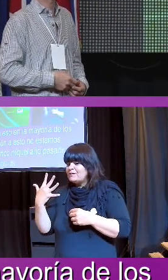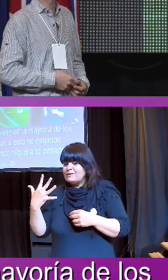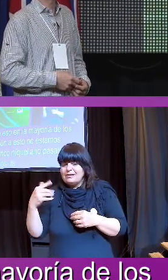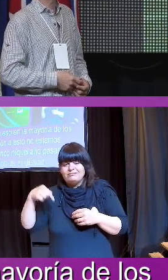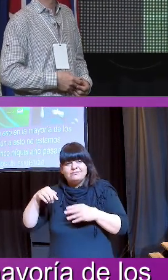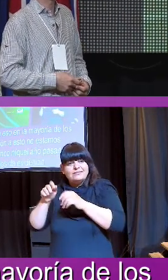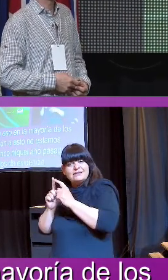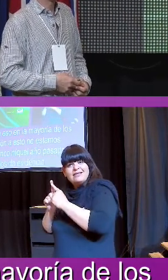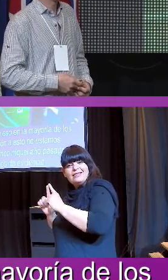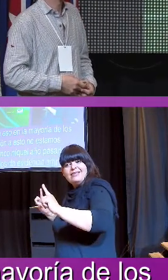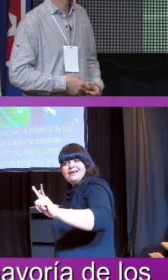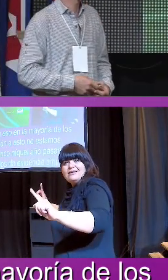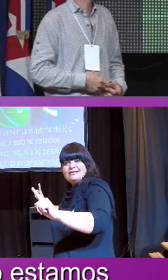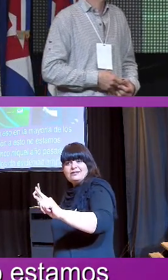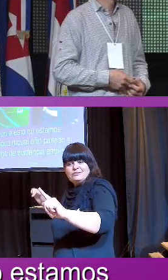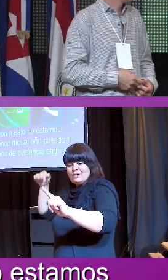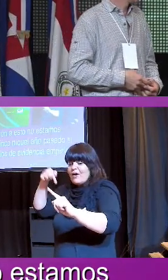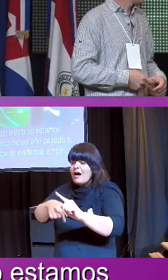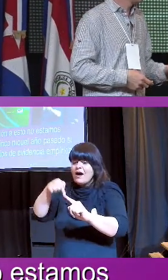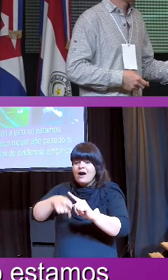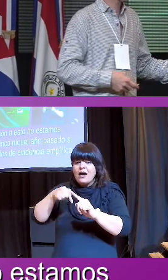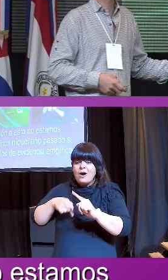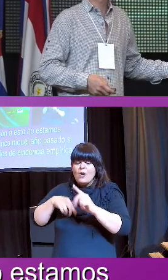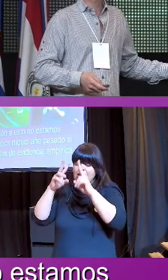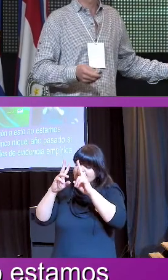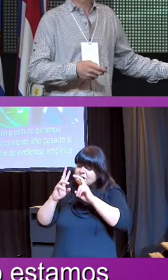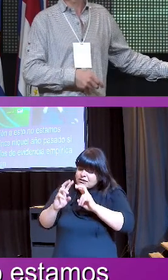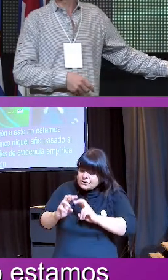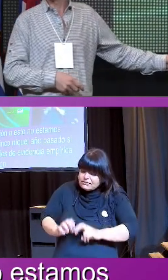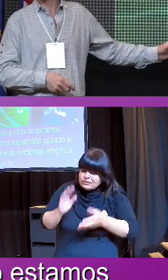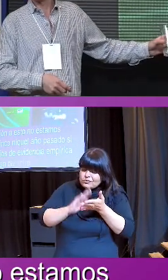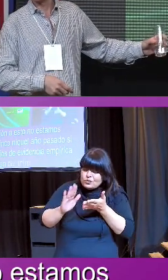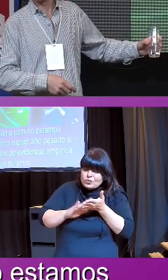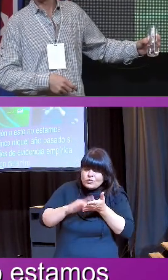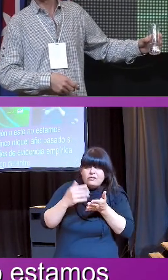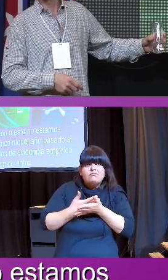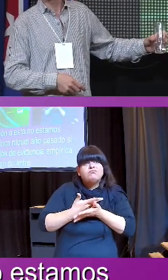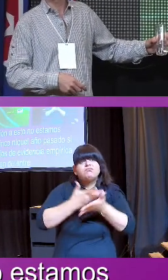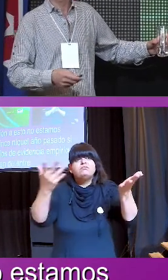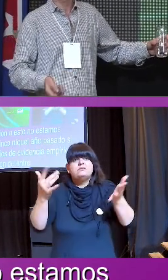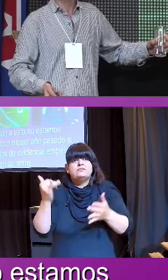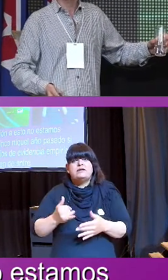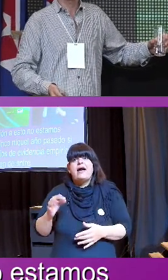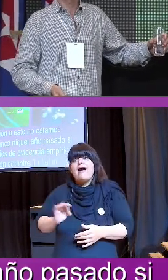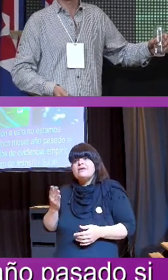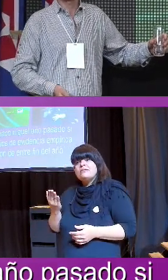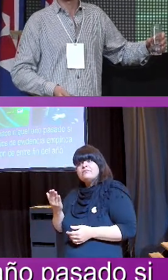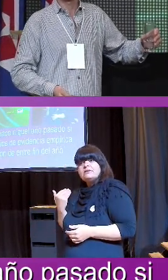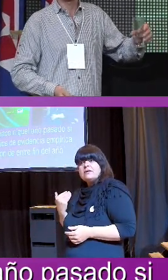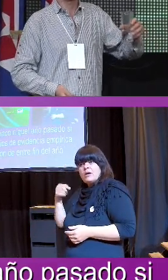evidencia empírica con estudios que hay publicados son de entre fin del año pasado y